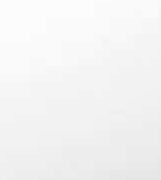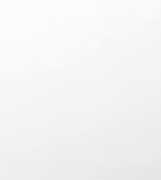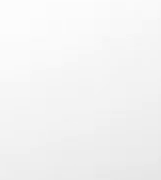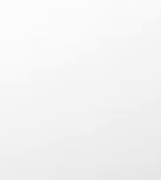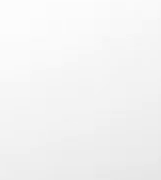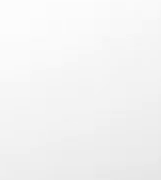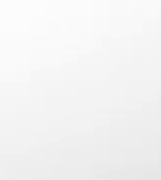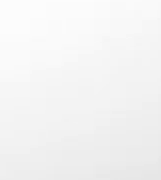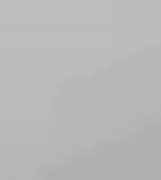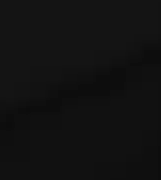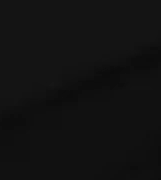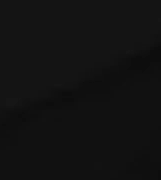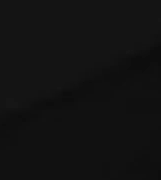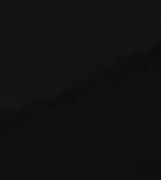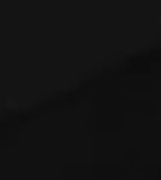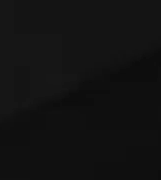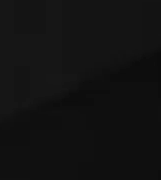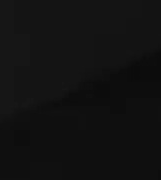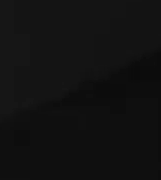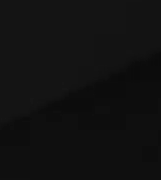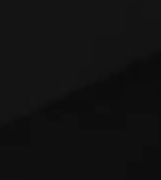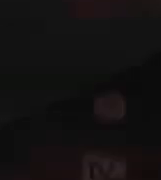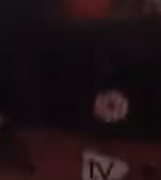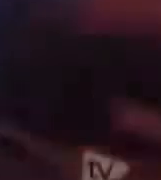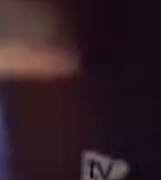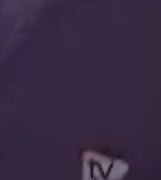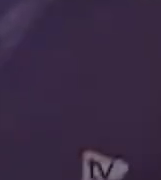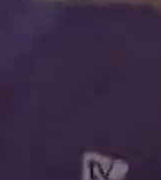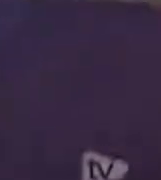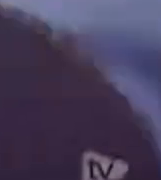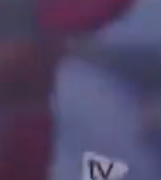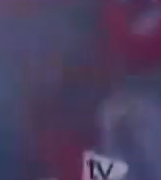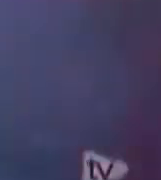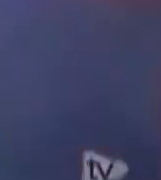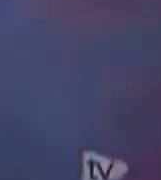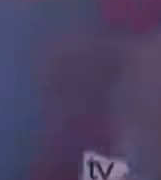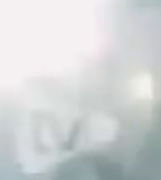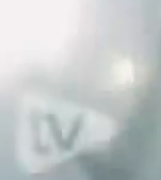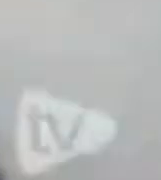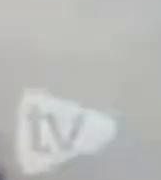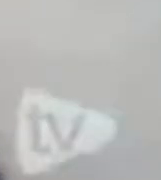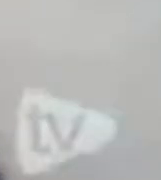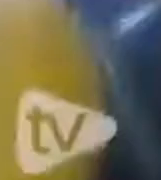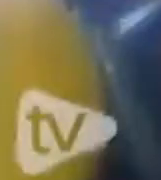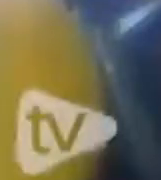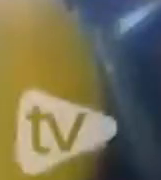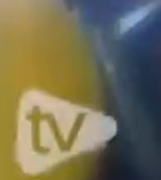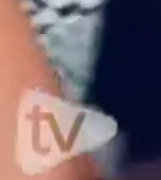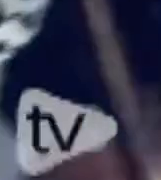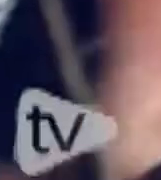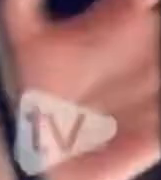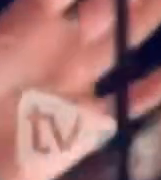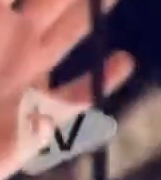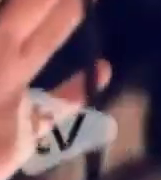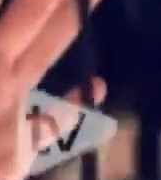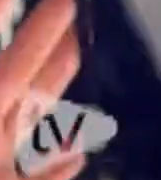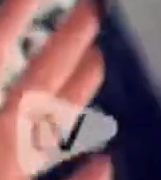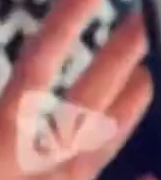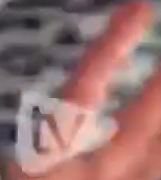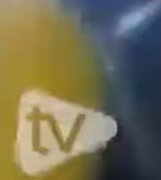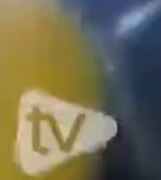El gobierno de todos. Prepárate para disfrutar de una experiencia inolvidable con los mejores conciertos en vivo.